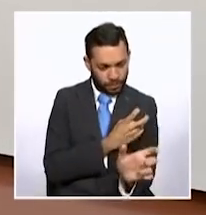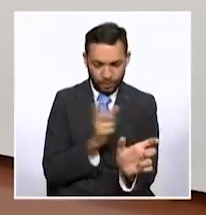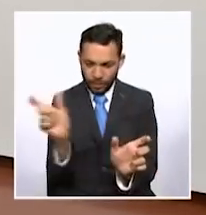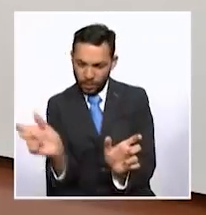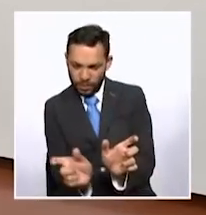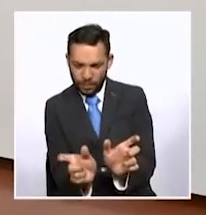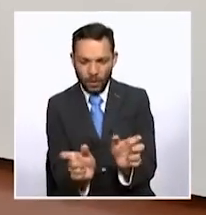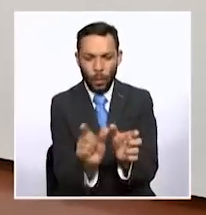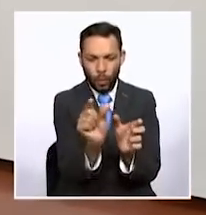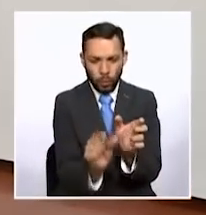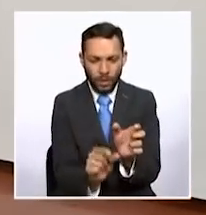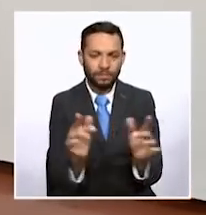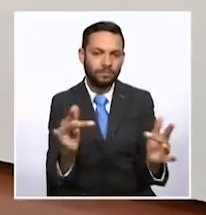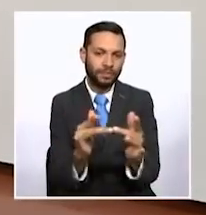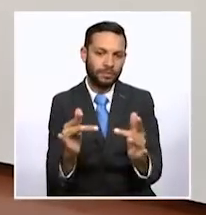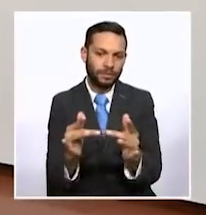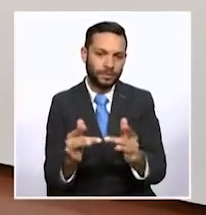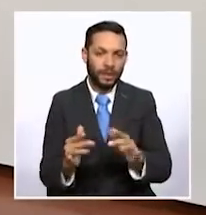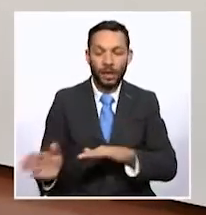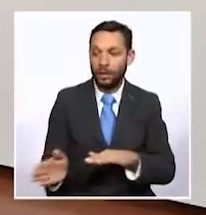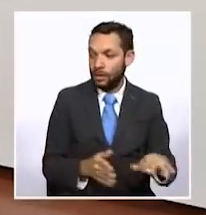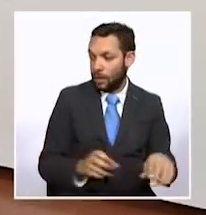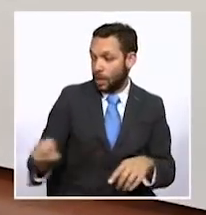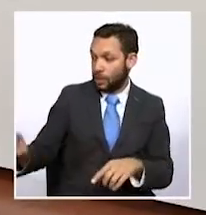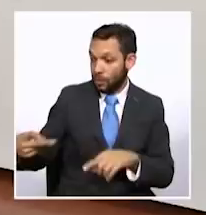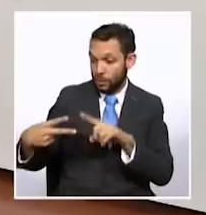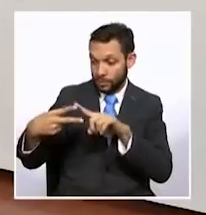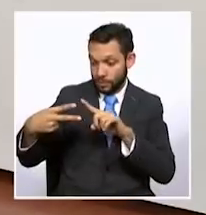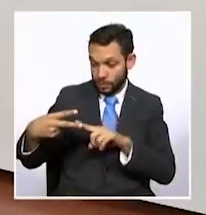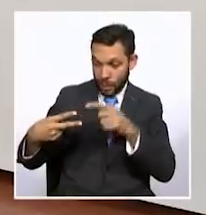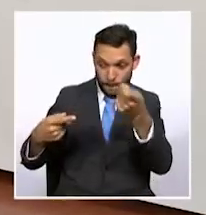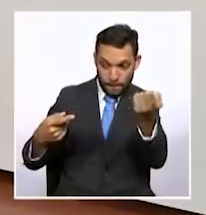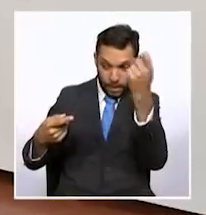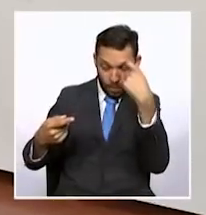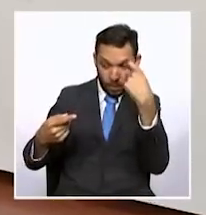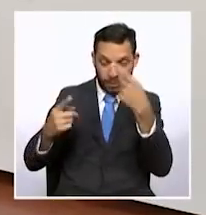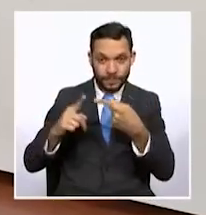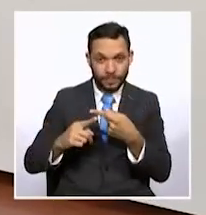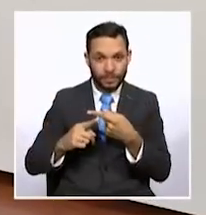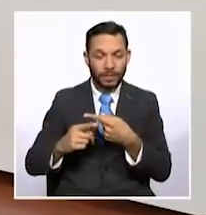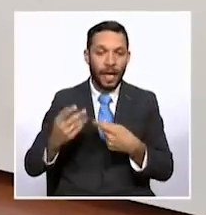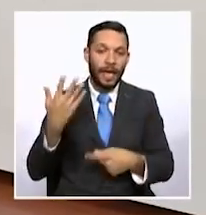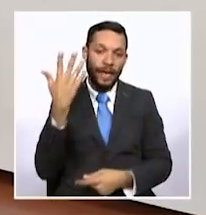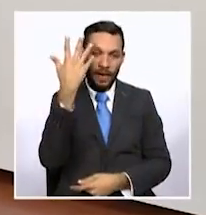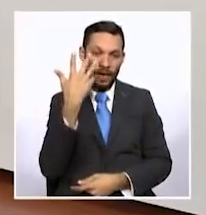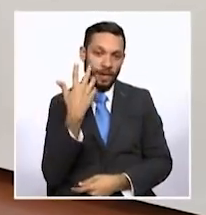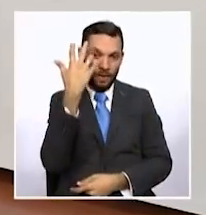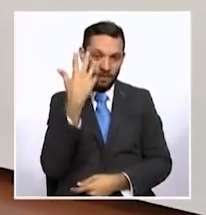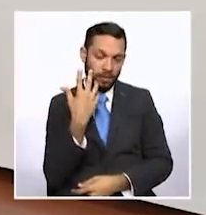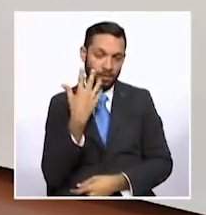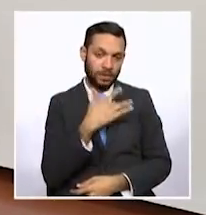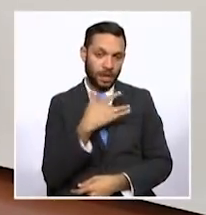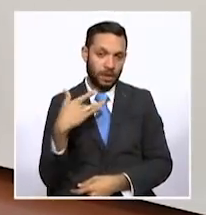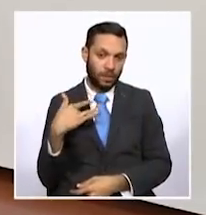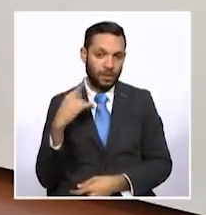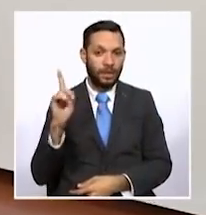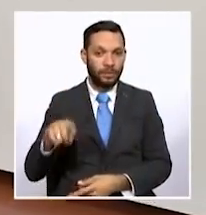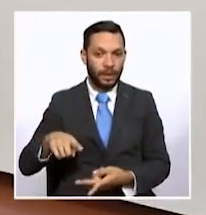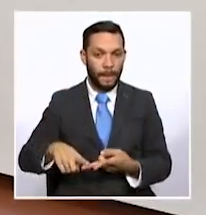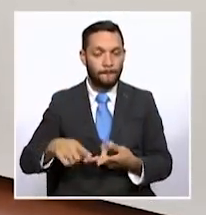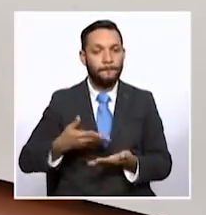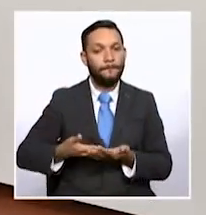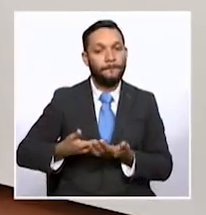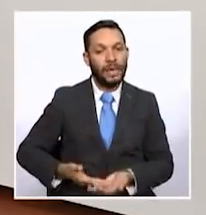cadera. Bueno, dos cosas que no nos pueden pasar ahora por alto. El método diagnóstico Sí. y el peso. Entonces resulta